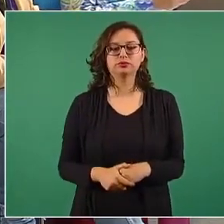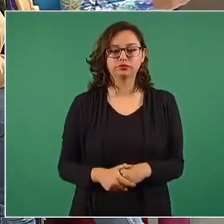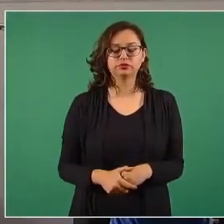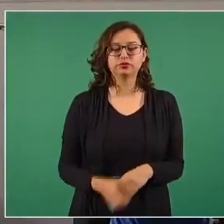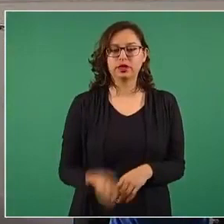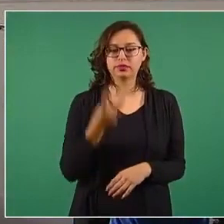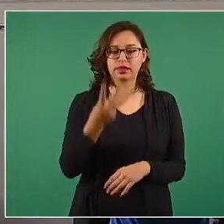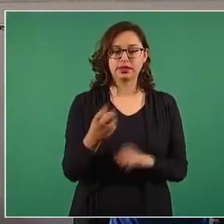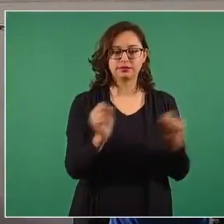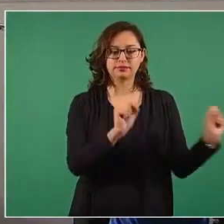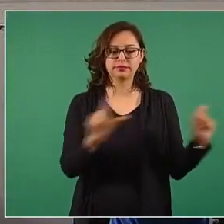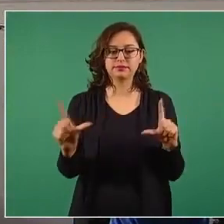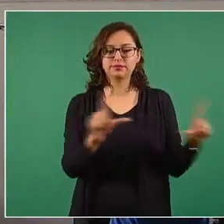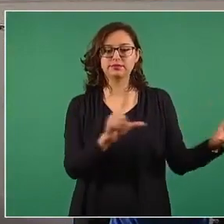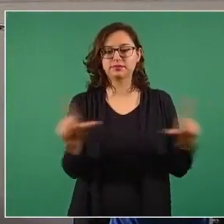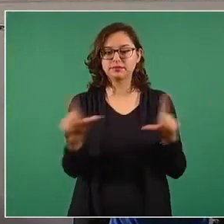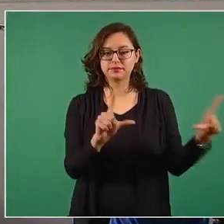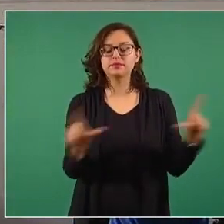casos. Se va a poner